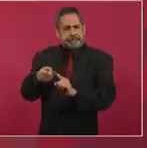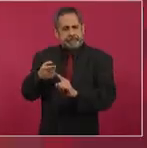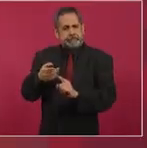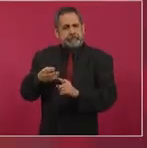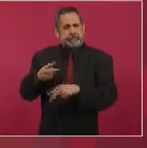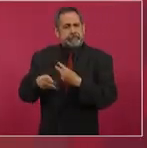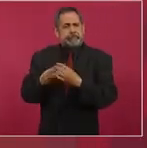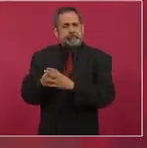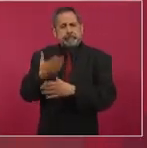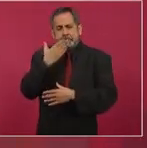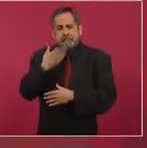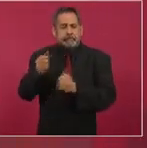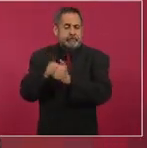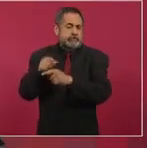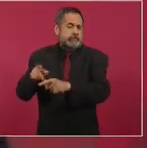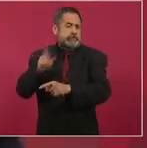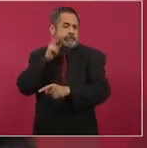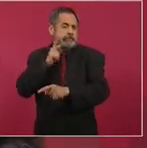y